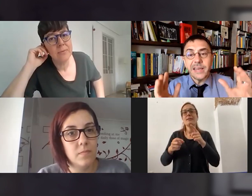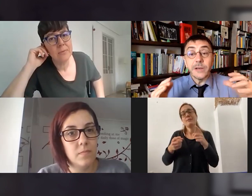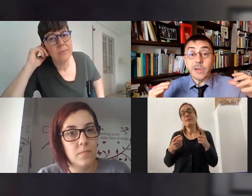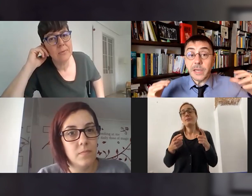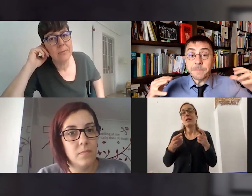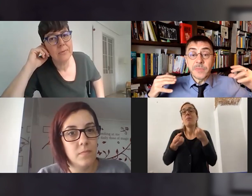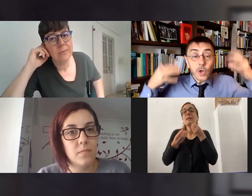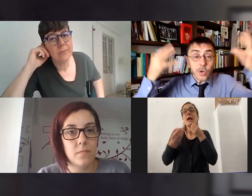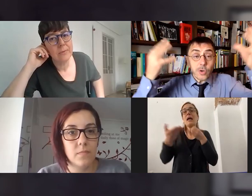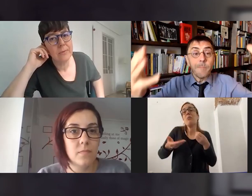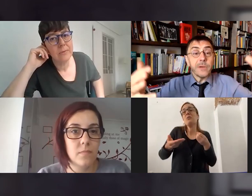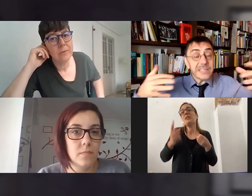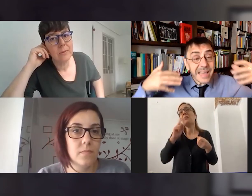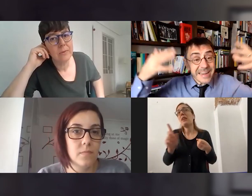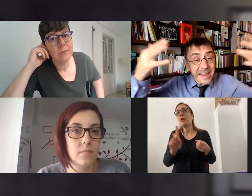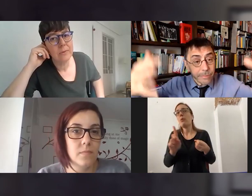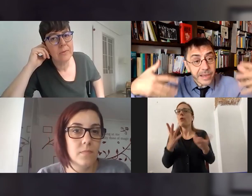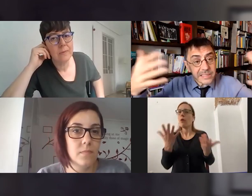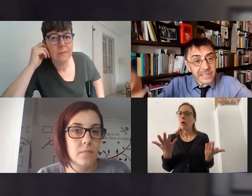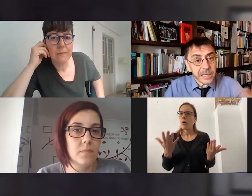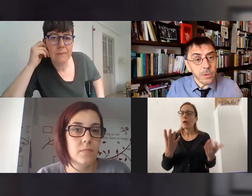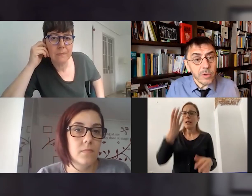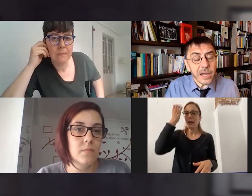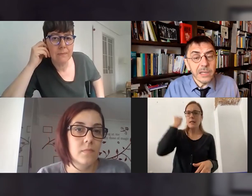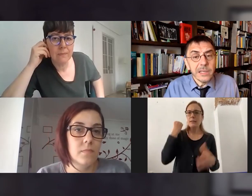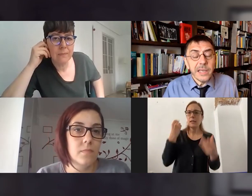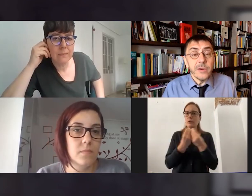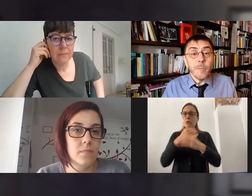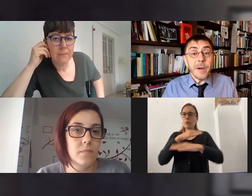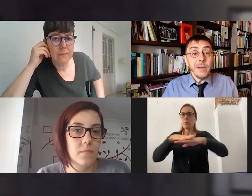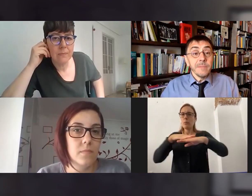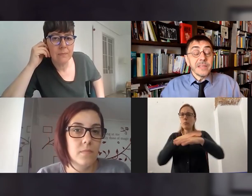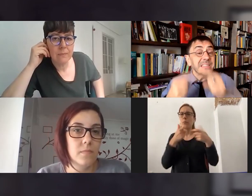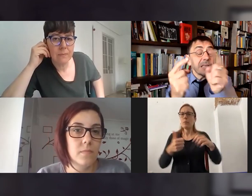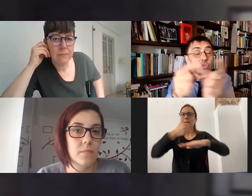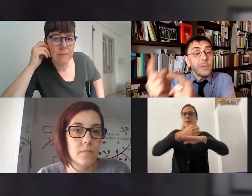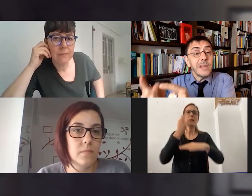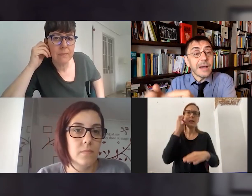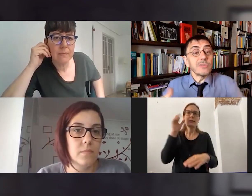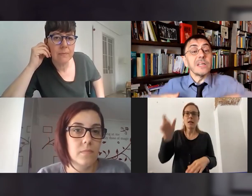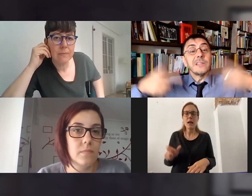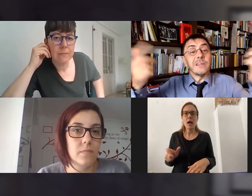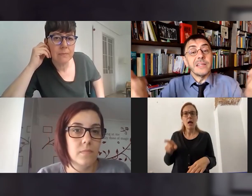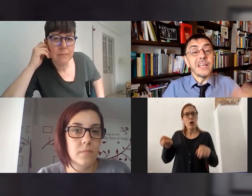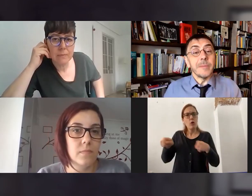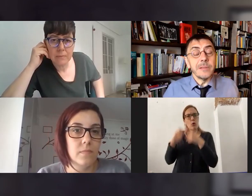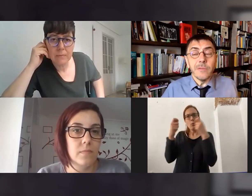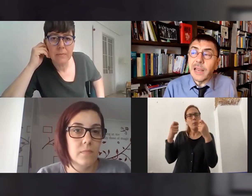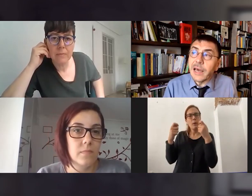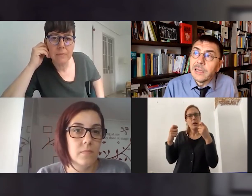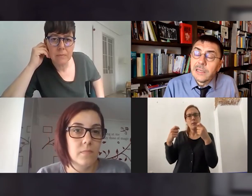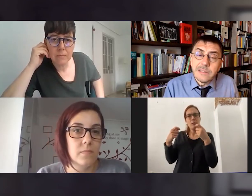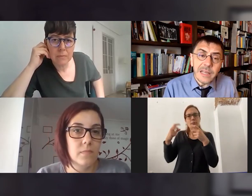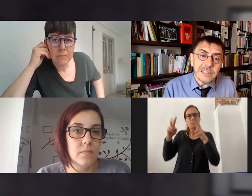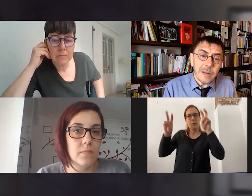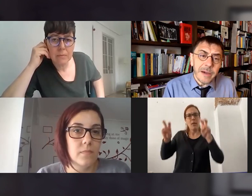e italiana, creo que rompe esa inercia que está teniendo lugar en Europa, que es a su vez la causante del incremento